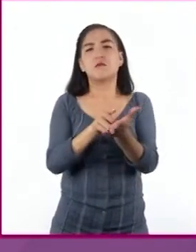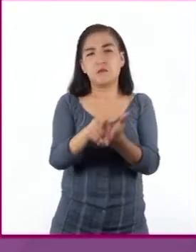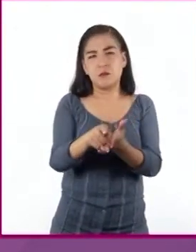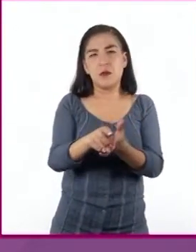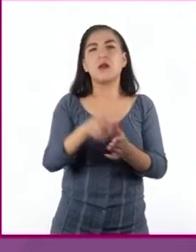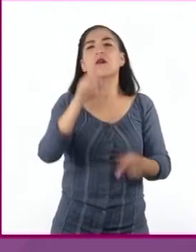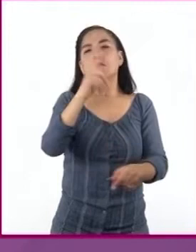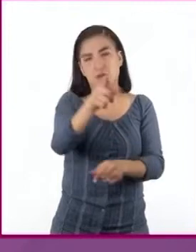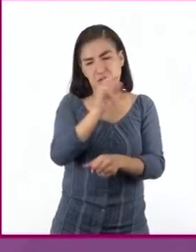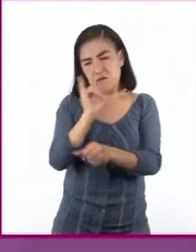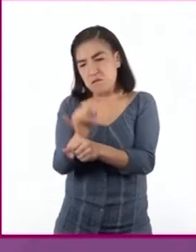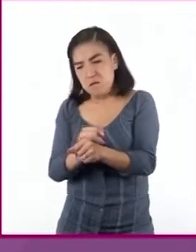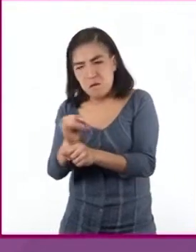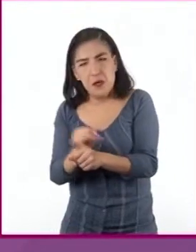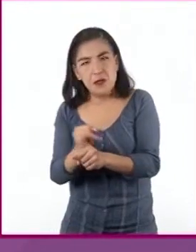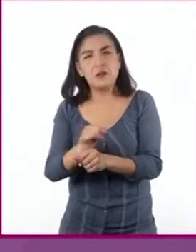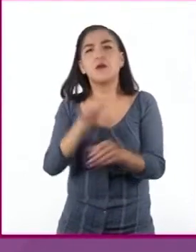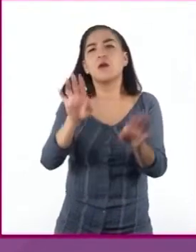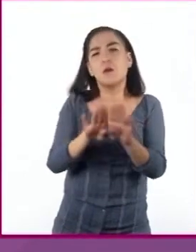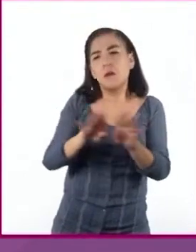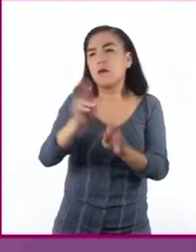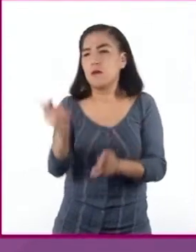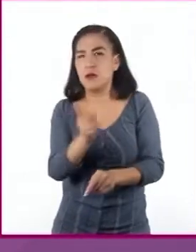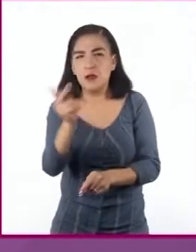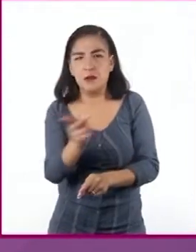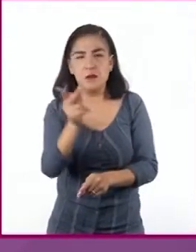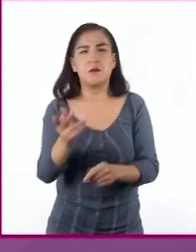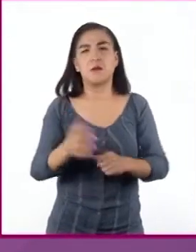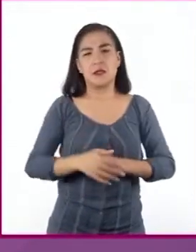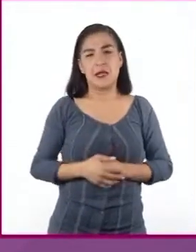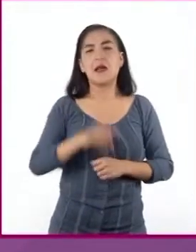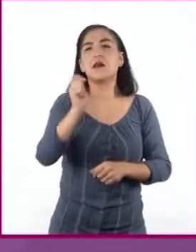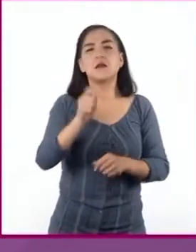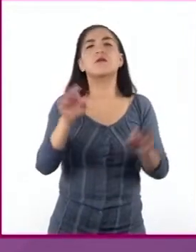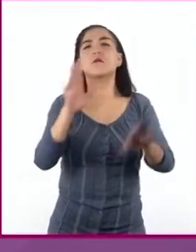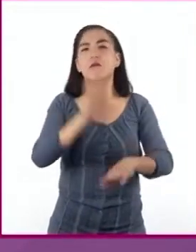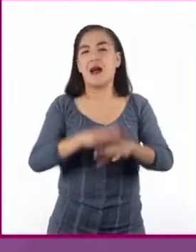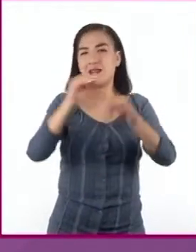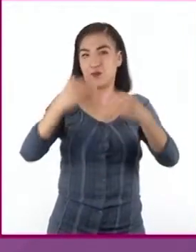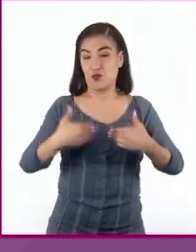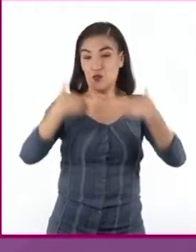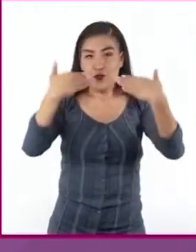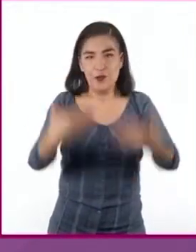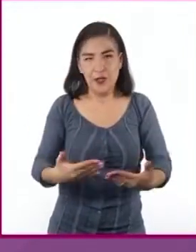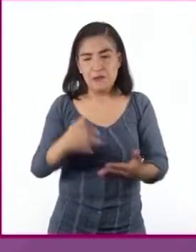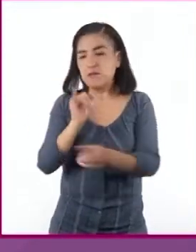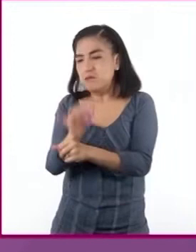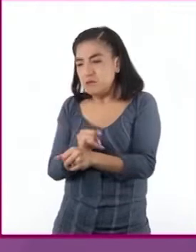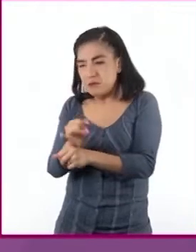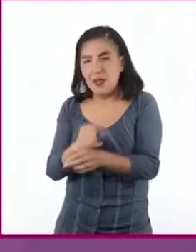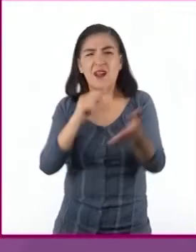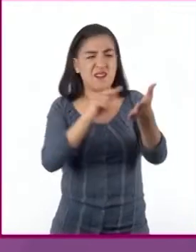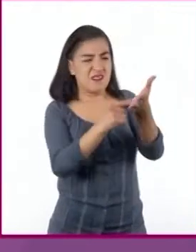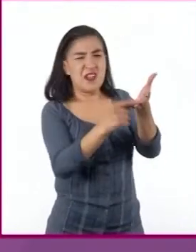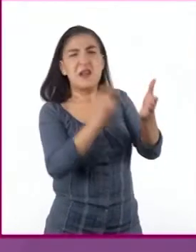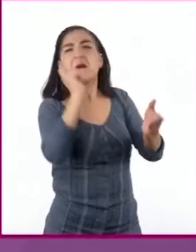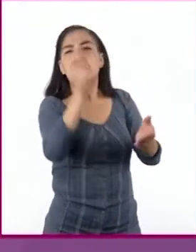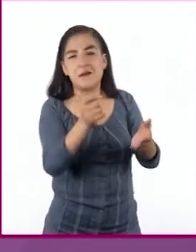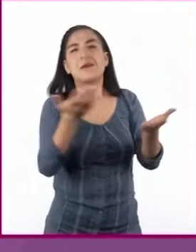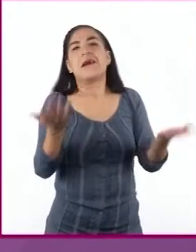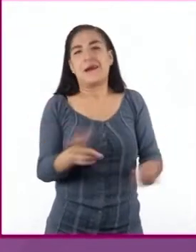estar bien informados. Para ello, debemos recurrir a fuentes de información confiables. Con